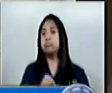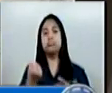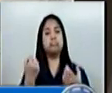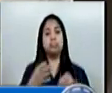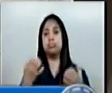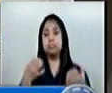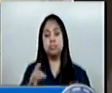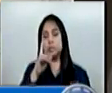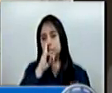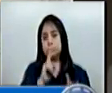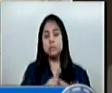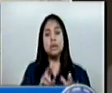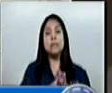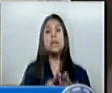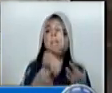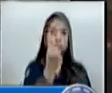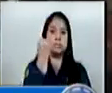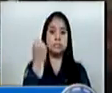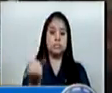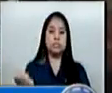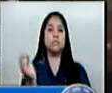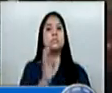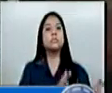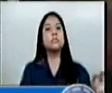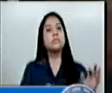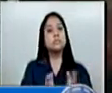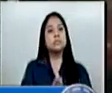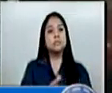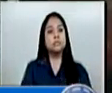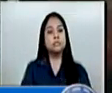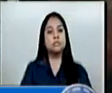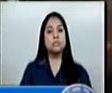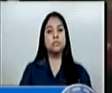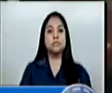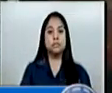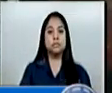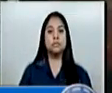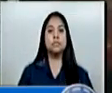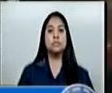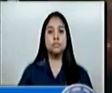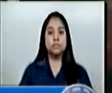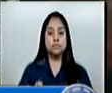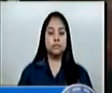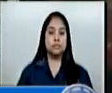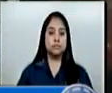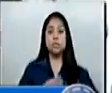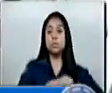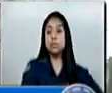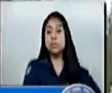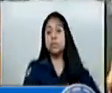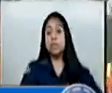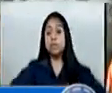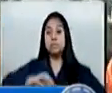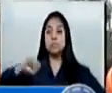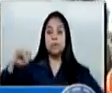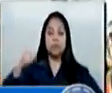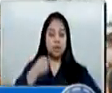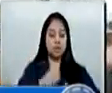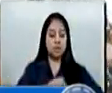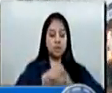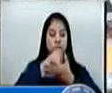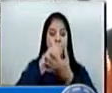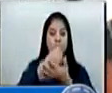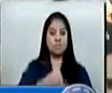Unidas con sede en Alemania. Y aunque los guatemaltecos hemos padecido de fenómenos naturales de distinta índole que